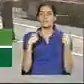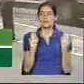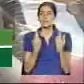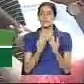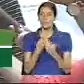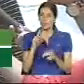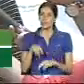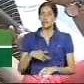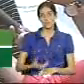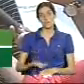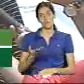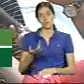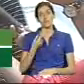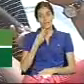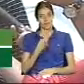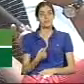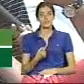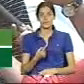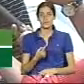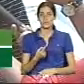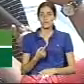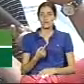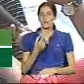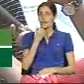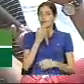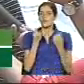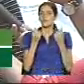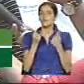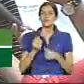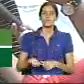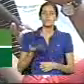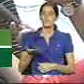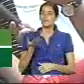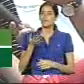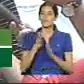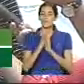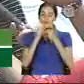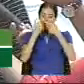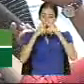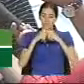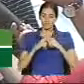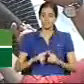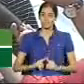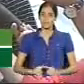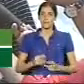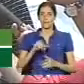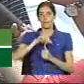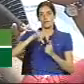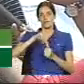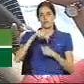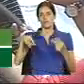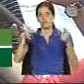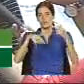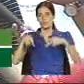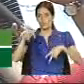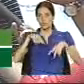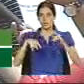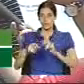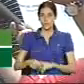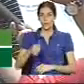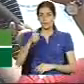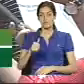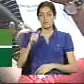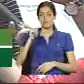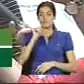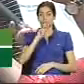y es importante destacar, una movilidad económica importante calculada por la Corporación de Turismo